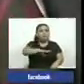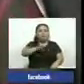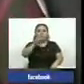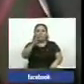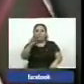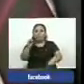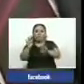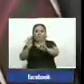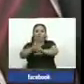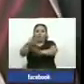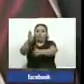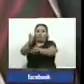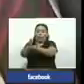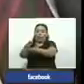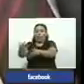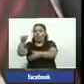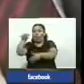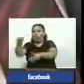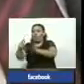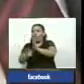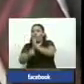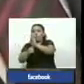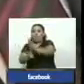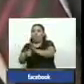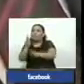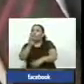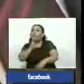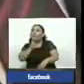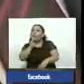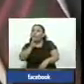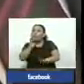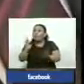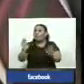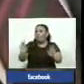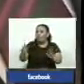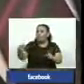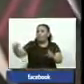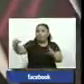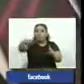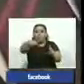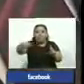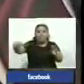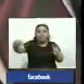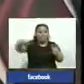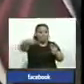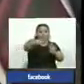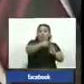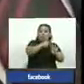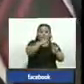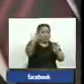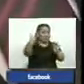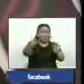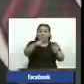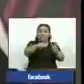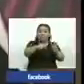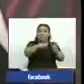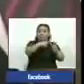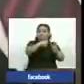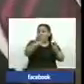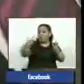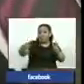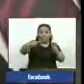la sede diplomática de El Salvador ante la República de Honduras, se le siguieron entregando al señor Walter Alfredo Anaya Escalante.